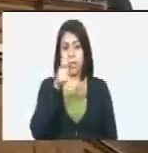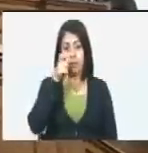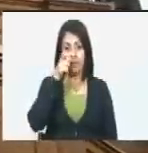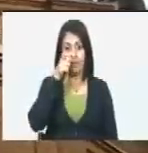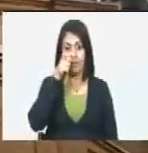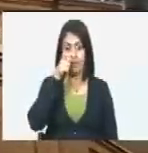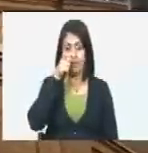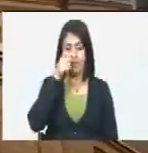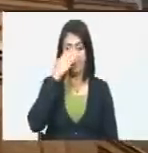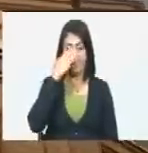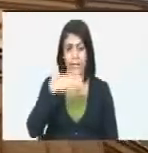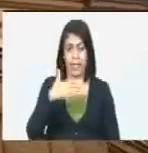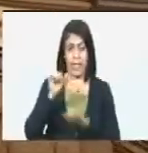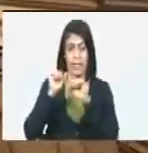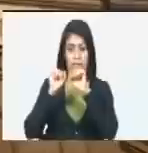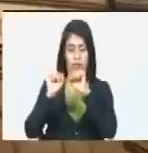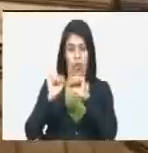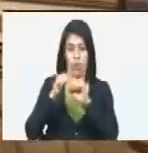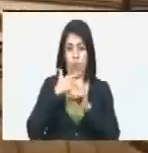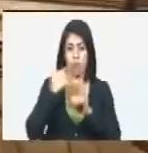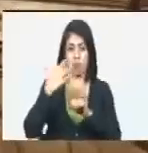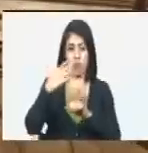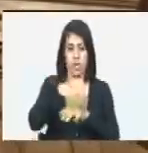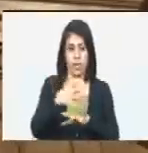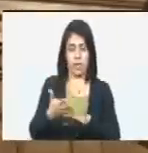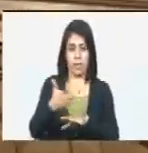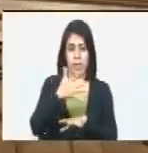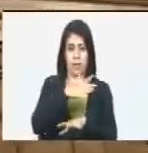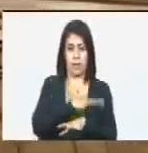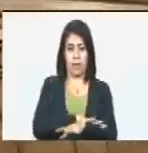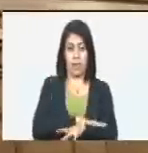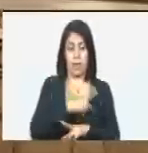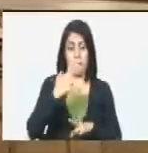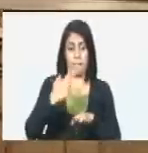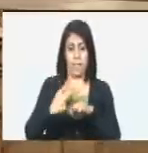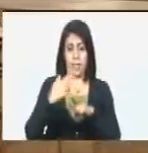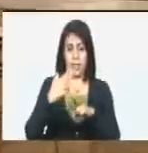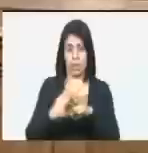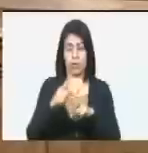la masacre a riesgo de la vida de muchos que allí cayeron.